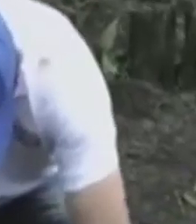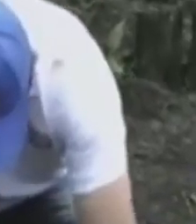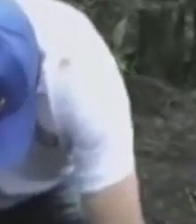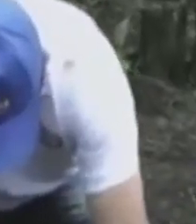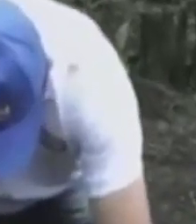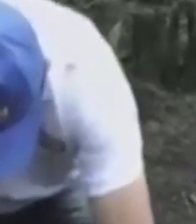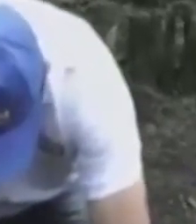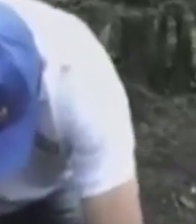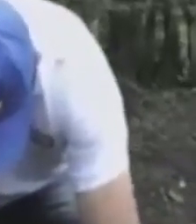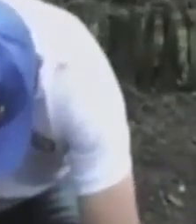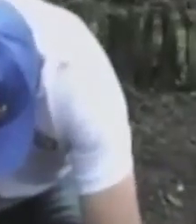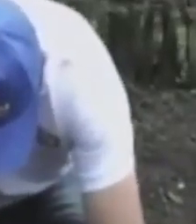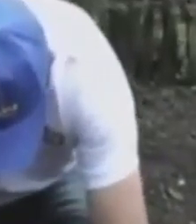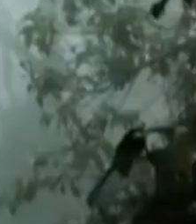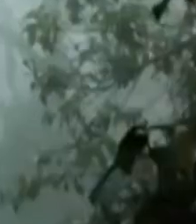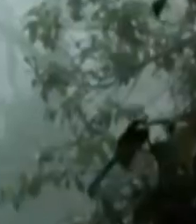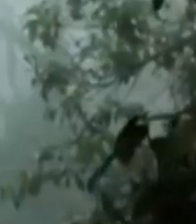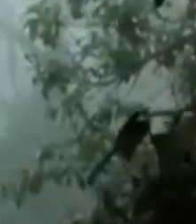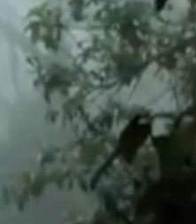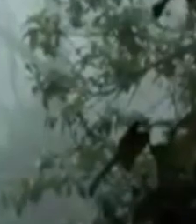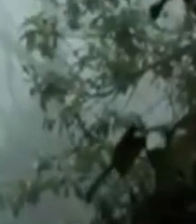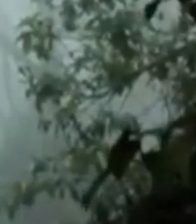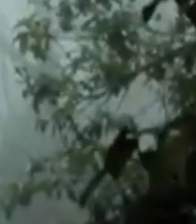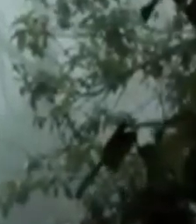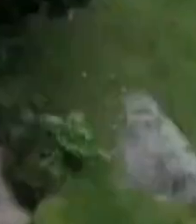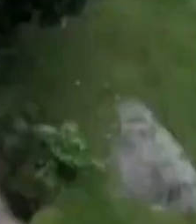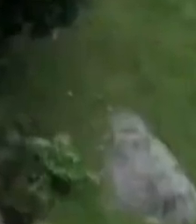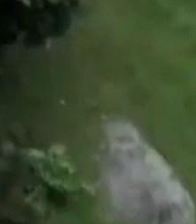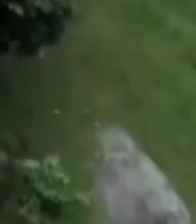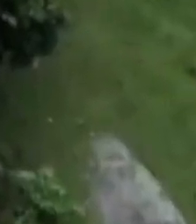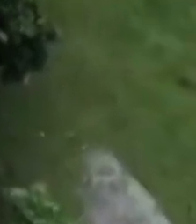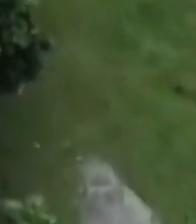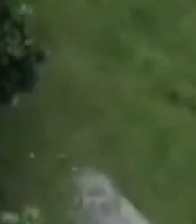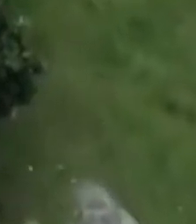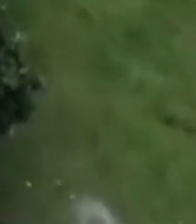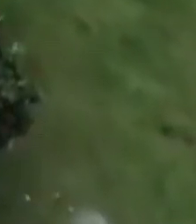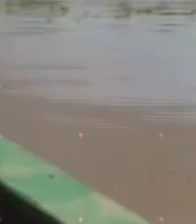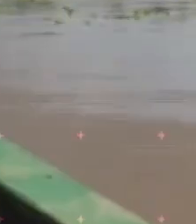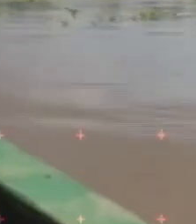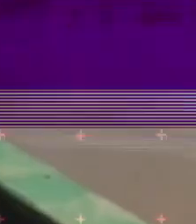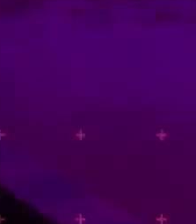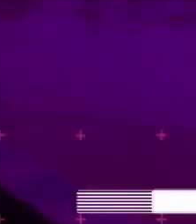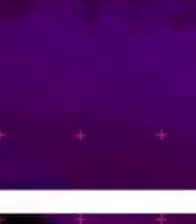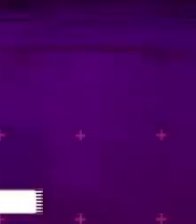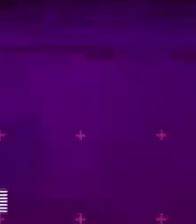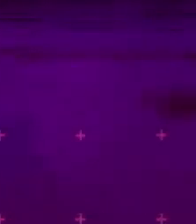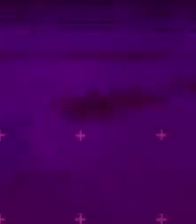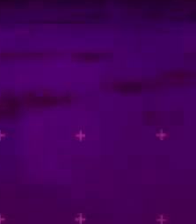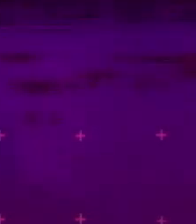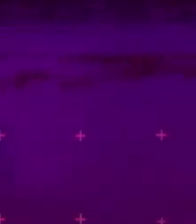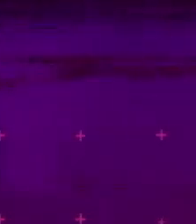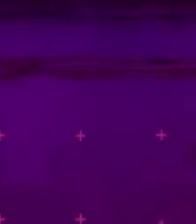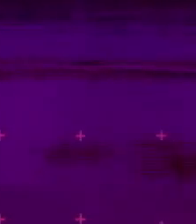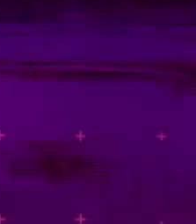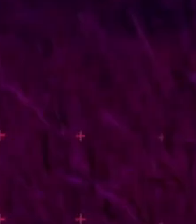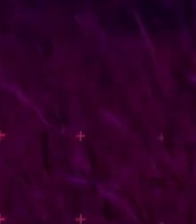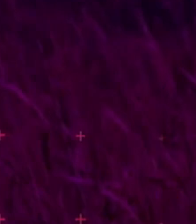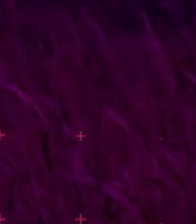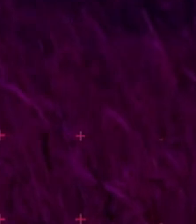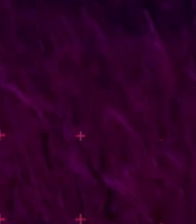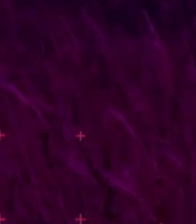más saludables y responsables con el medio ambiente en los sectores rurales más golpeados por la violencia. Con olor a